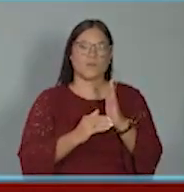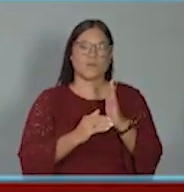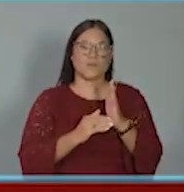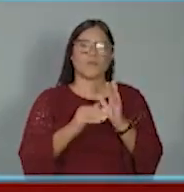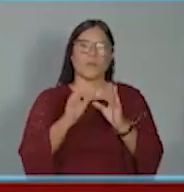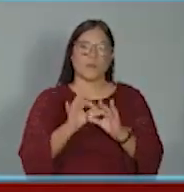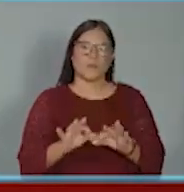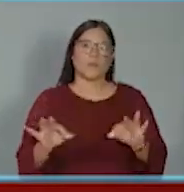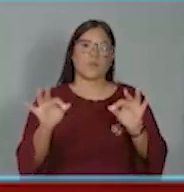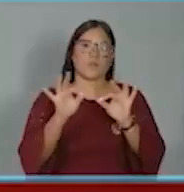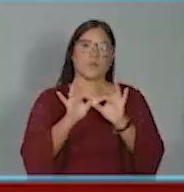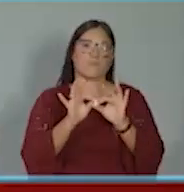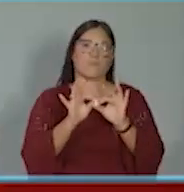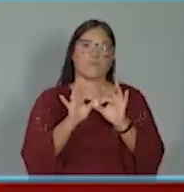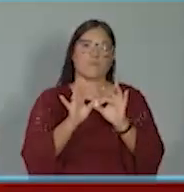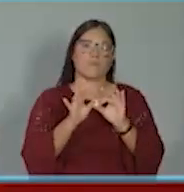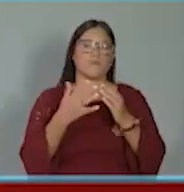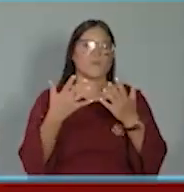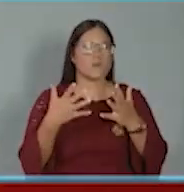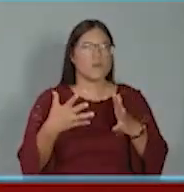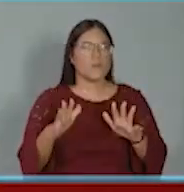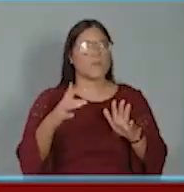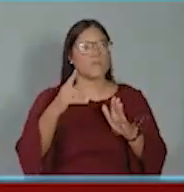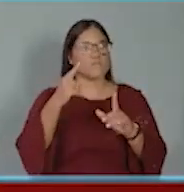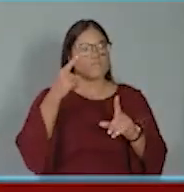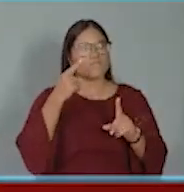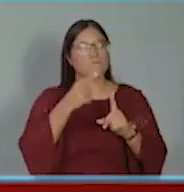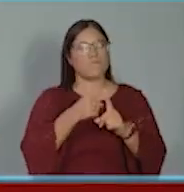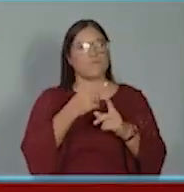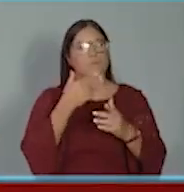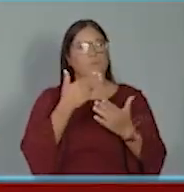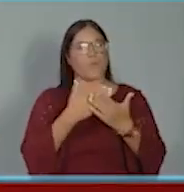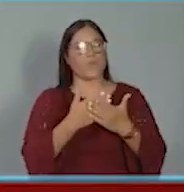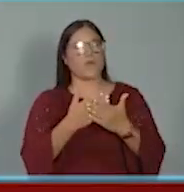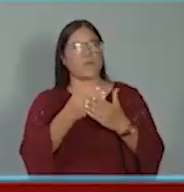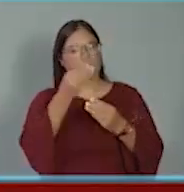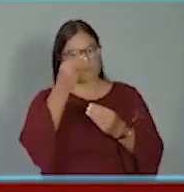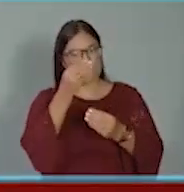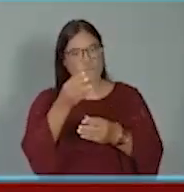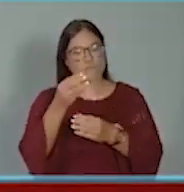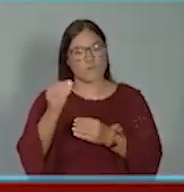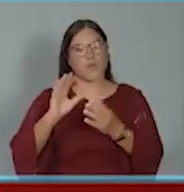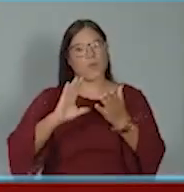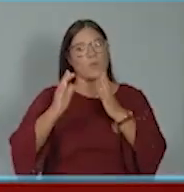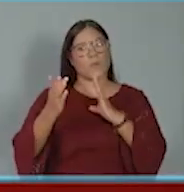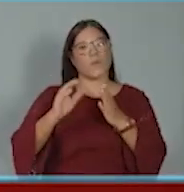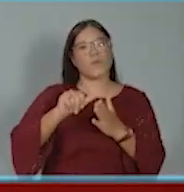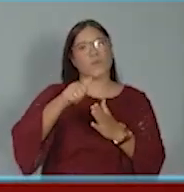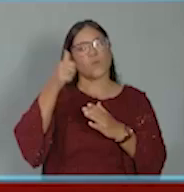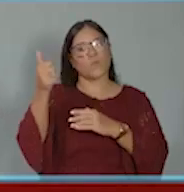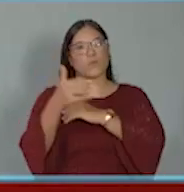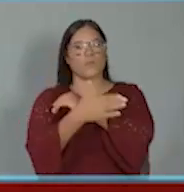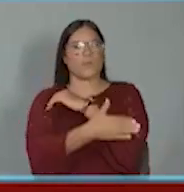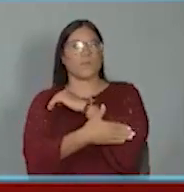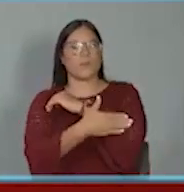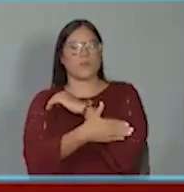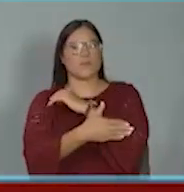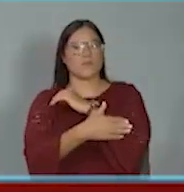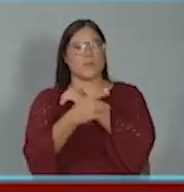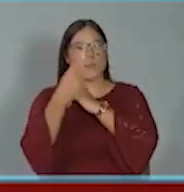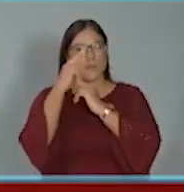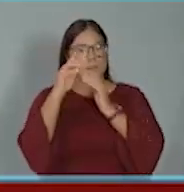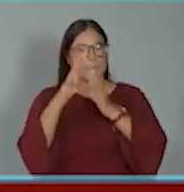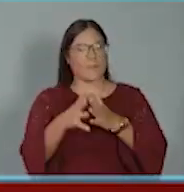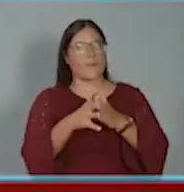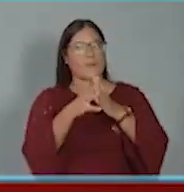que importante pero que hemos llevado a cabo con buen término sobre todo si nos comparamos con otros países de América Latina pues